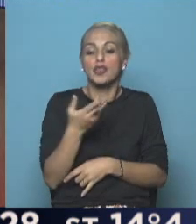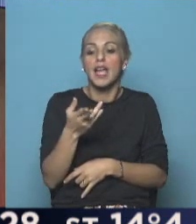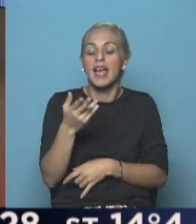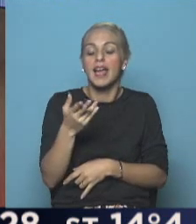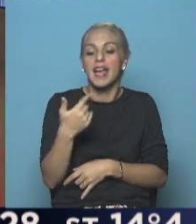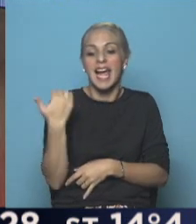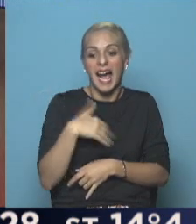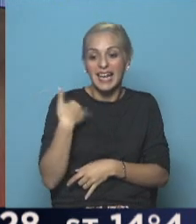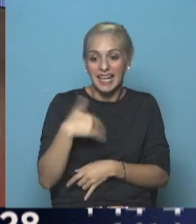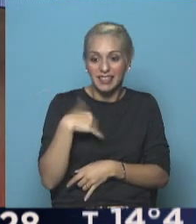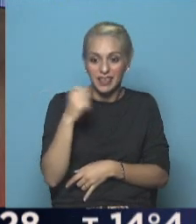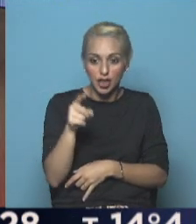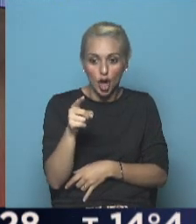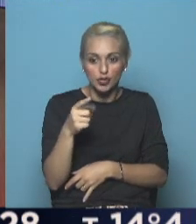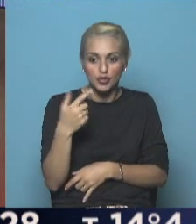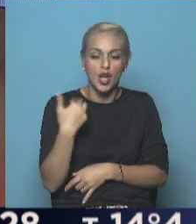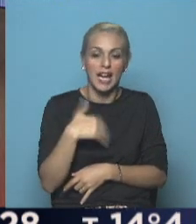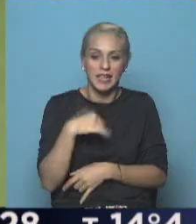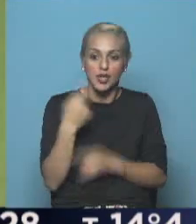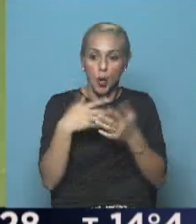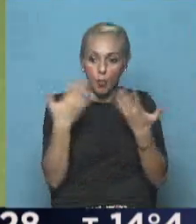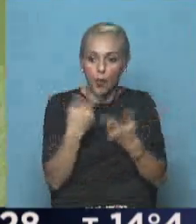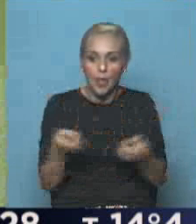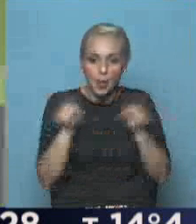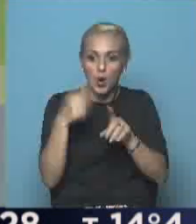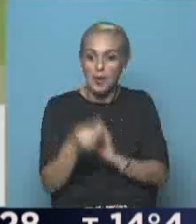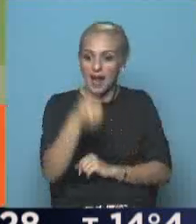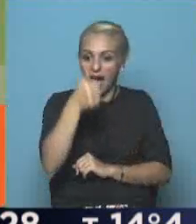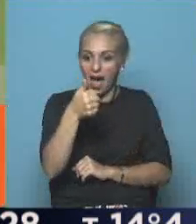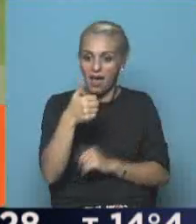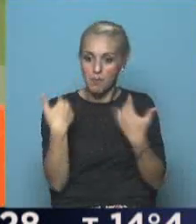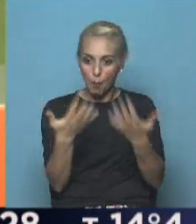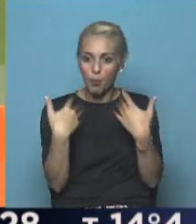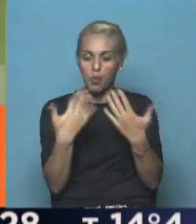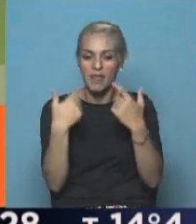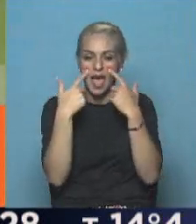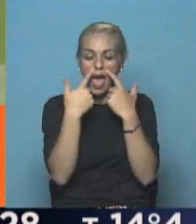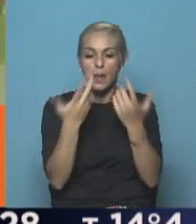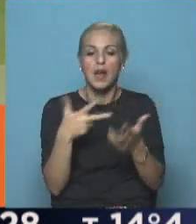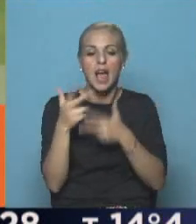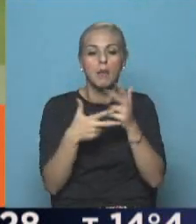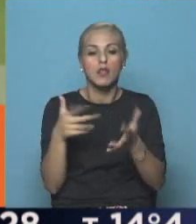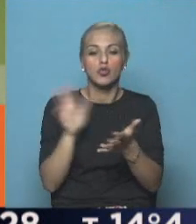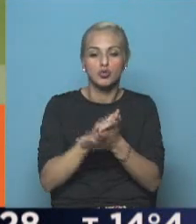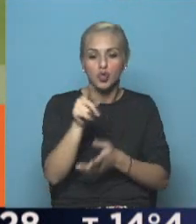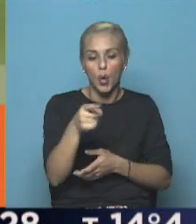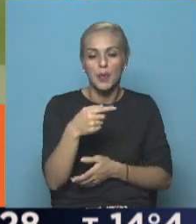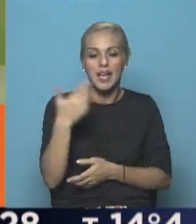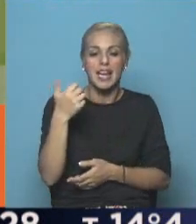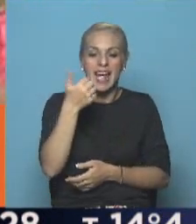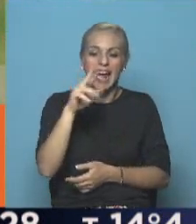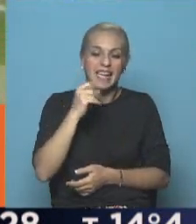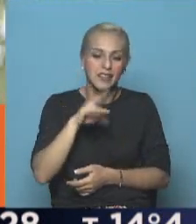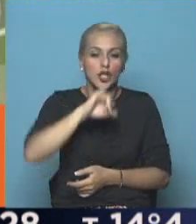Argentinos Juniors podría volver a la Primera División. Estamos hablando del Bicho. Algunos todavía recuerdan